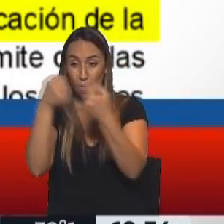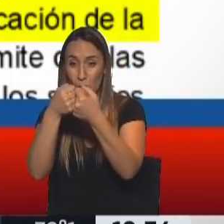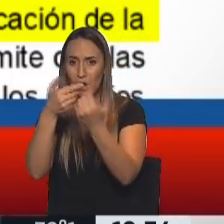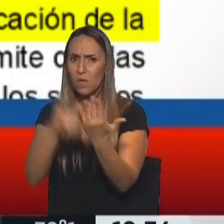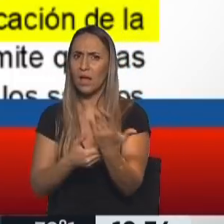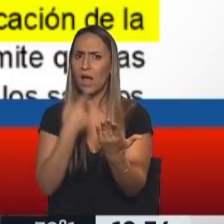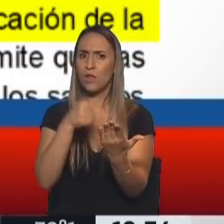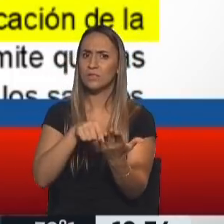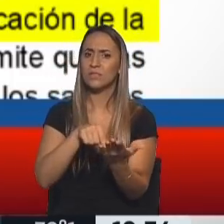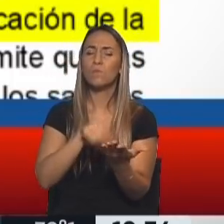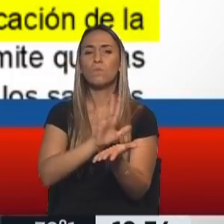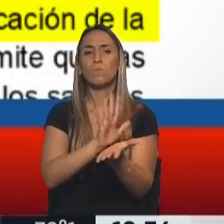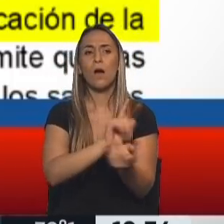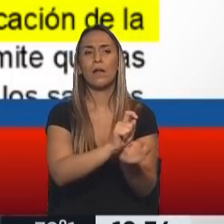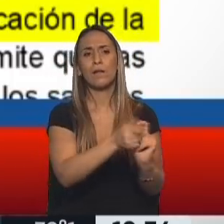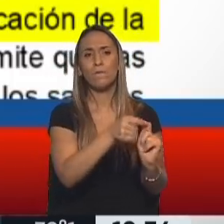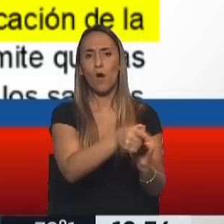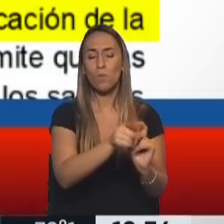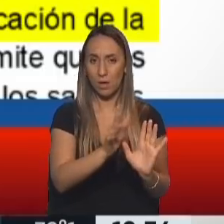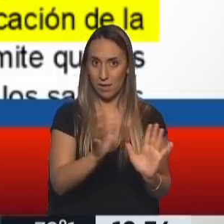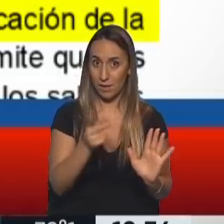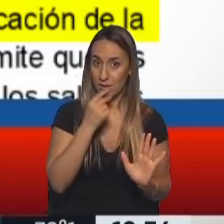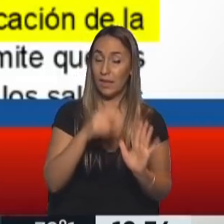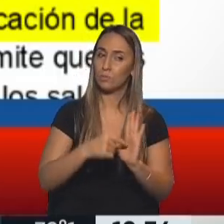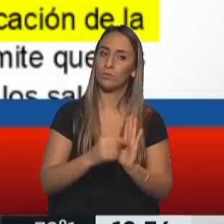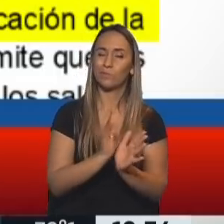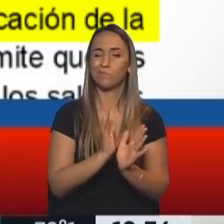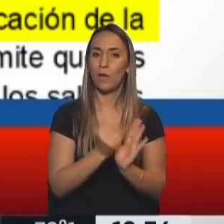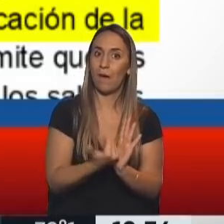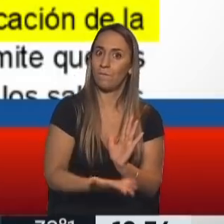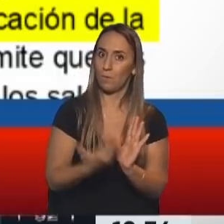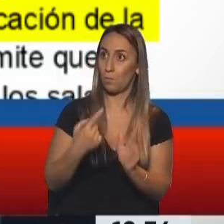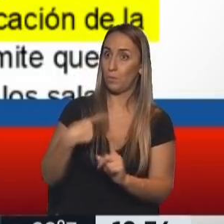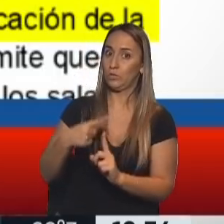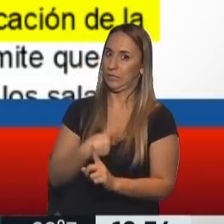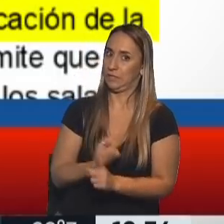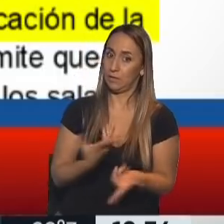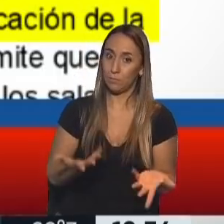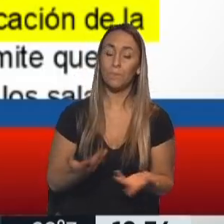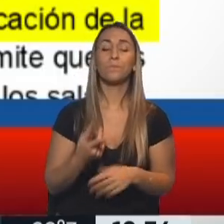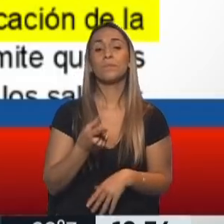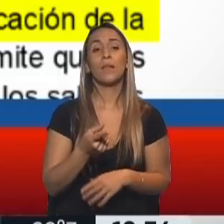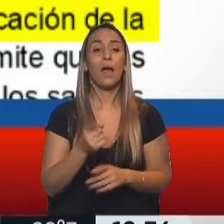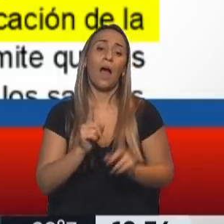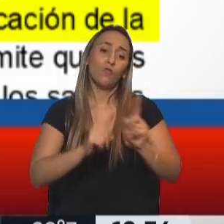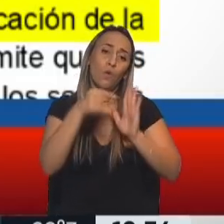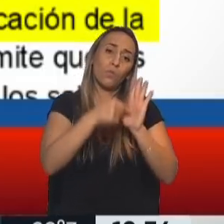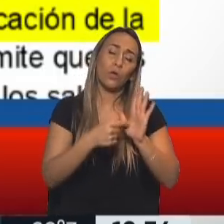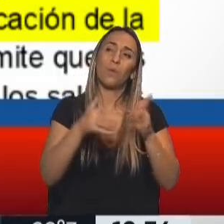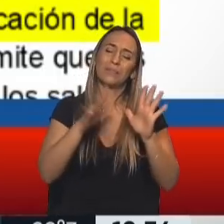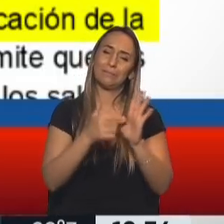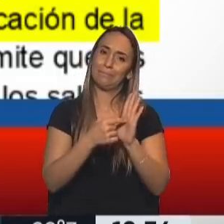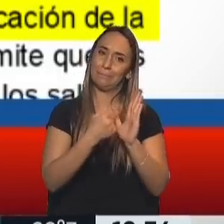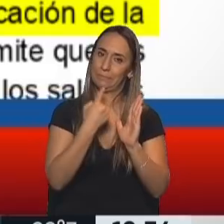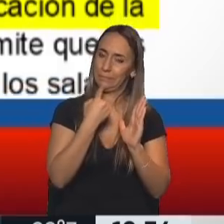reforma previsional. Bueno, es un punto a favor, ¿no? Más allá de algunas de las características de este acuerdo, que algunas pueden ser más cuestionables que